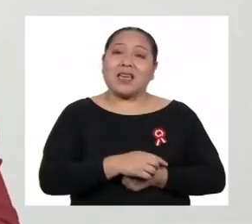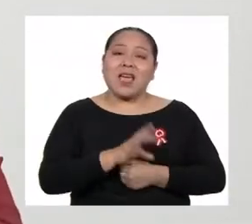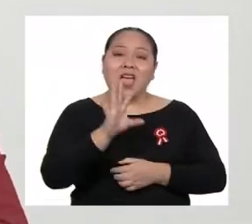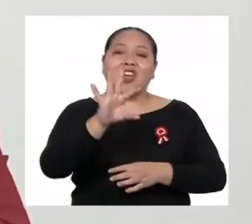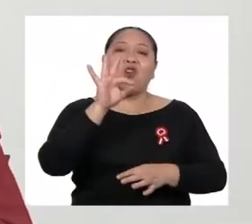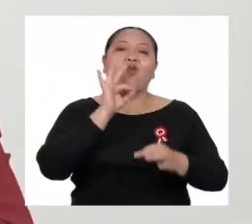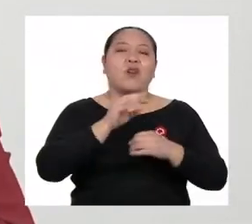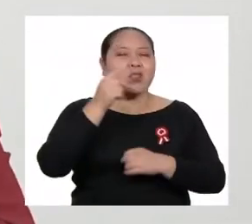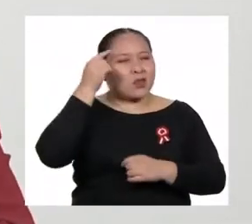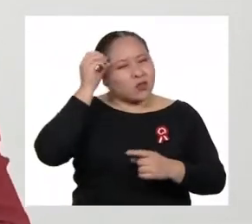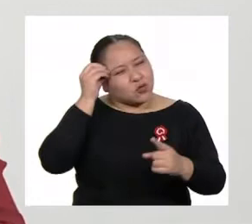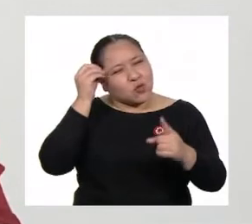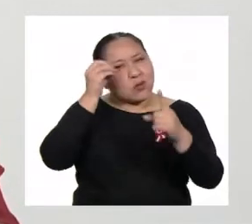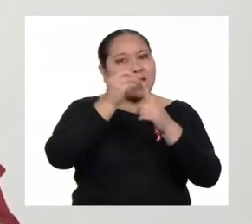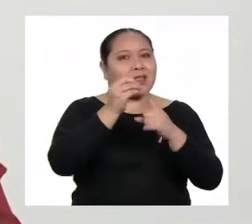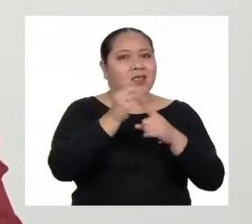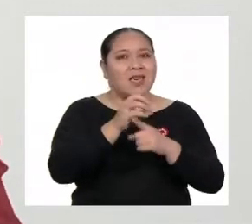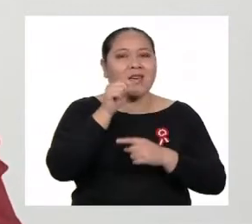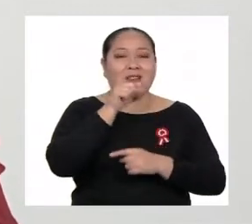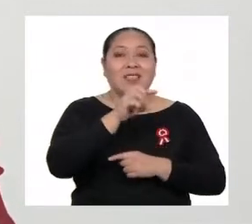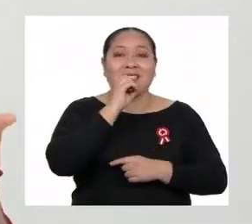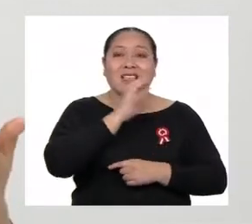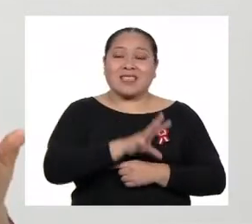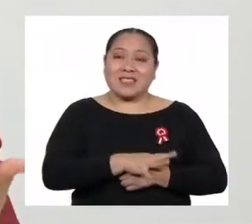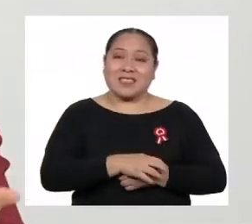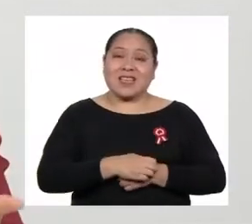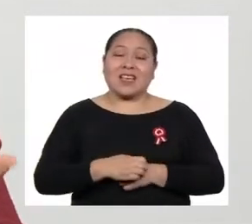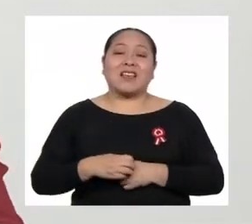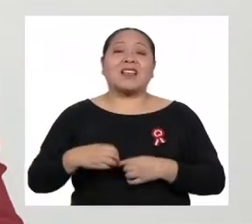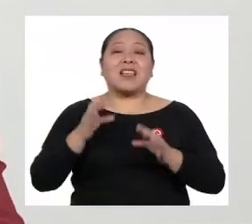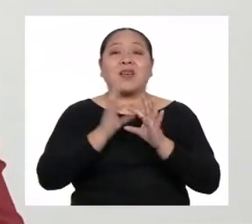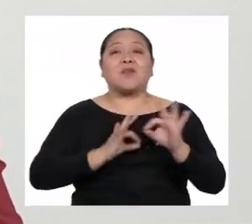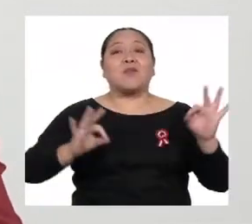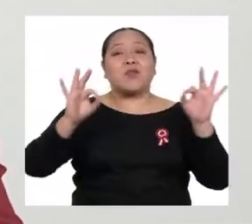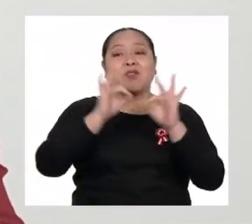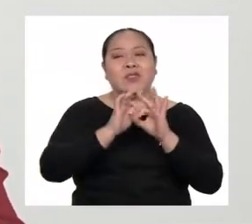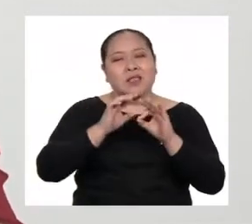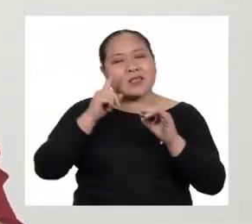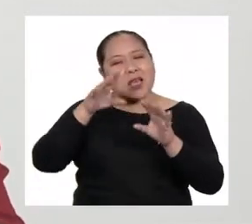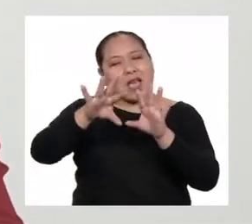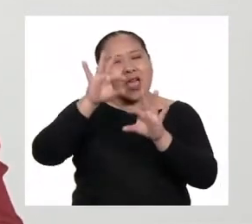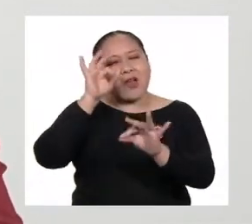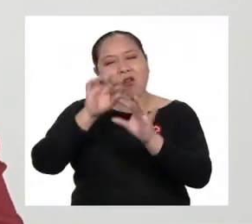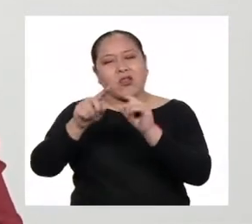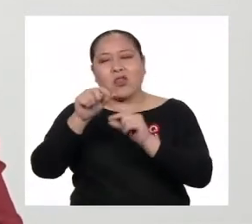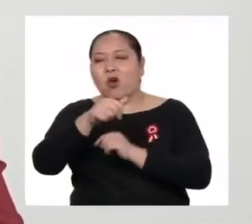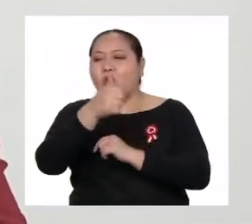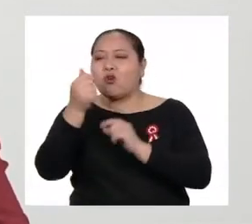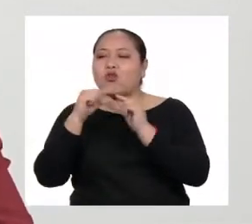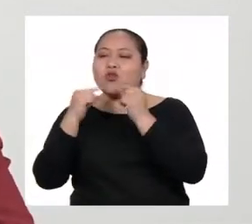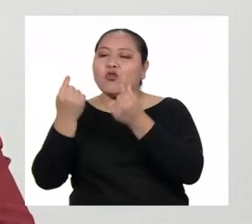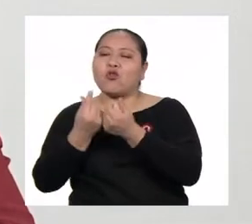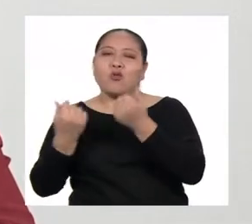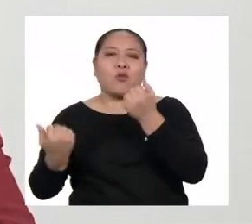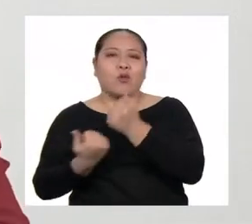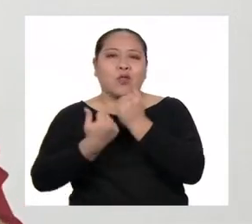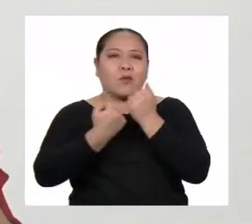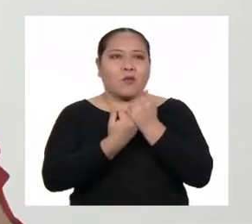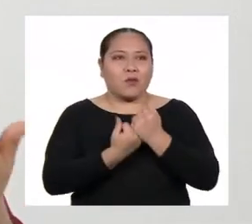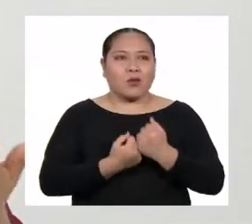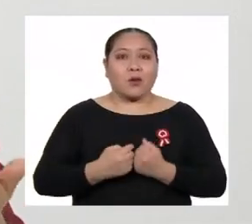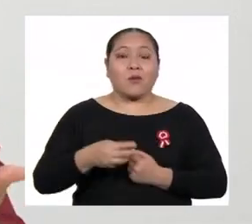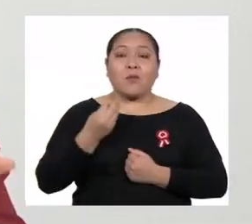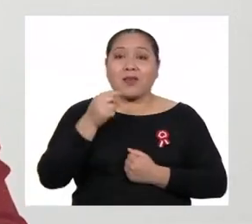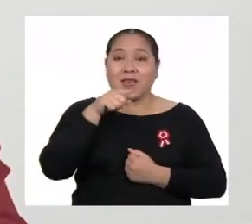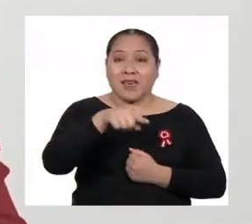¿no? Justo lo que decía sobre la importancia de encontrar otro grupo de apoyo. Porque